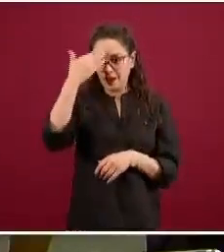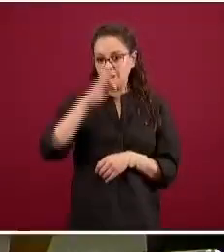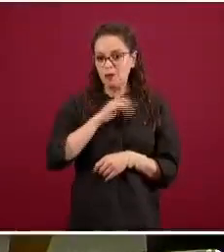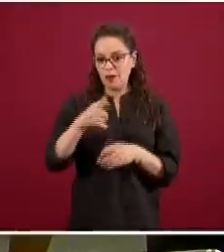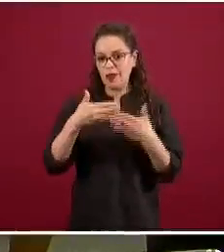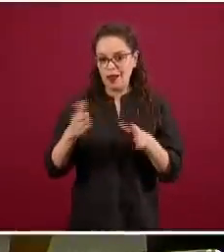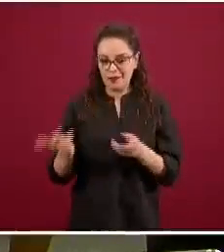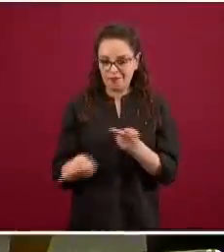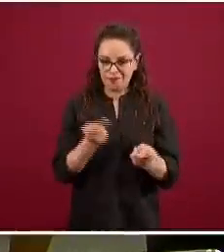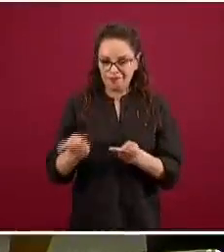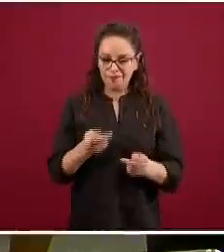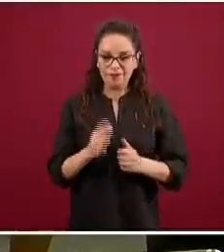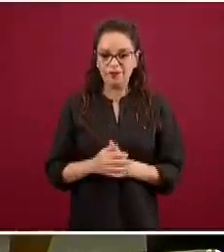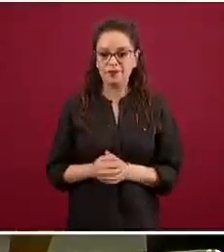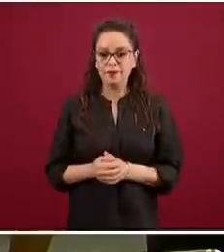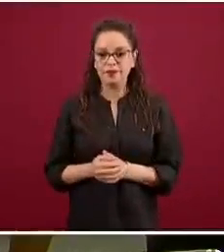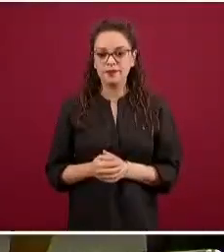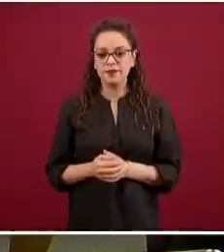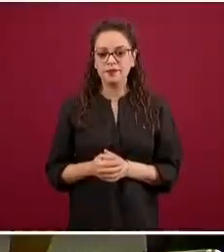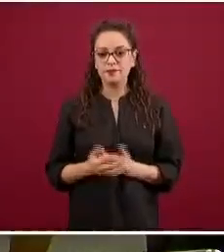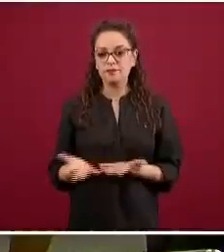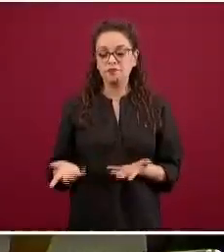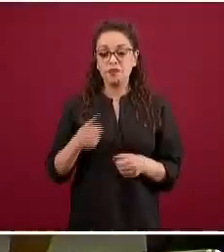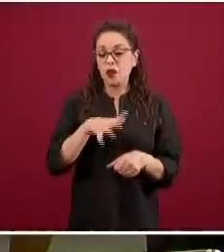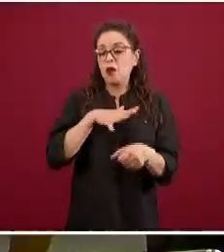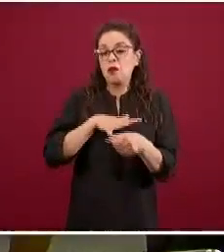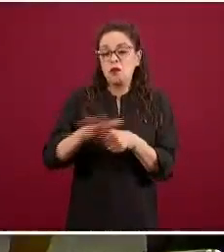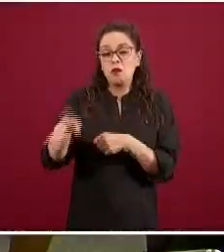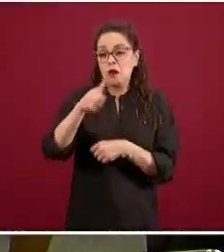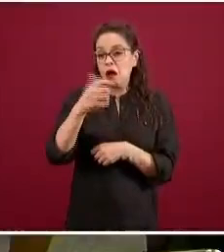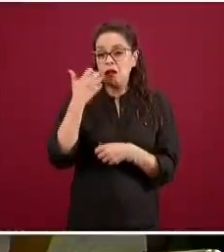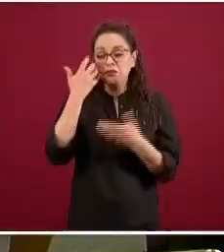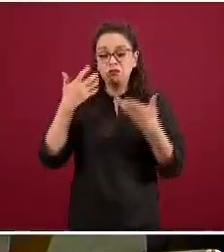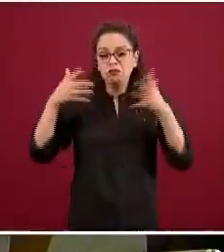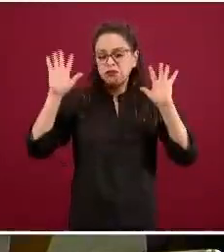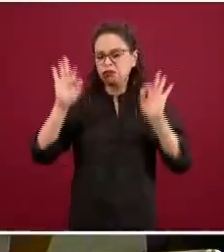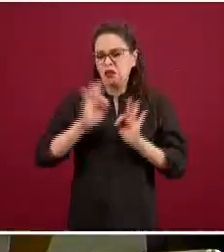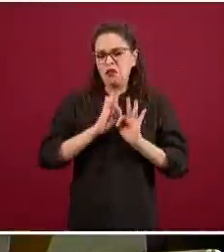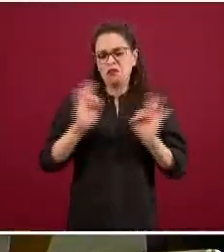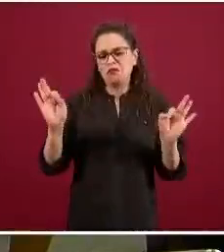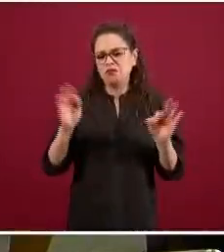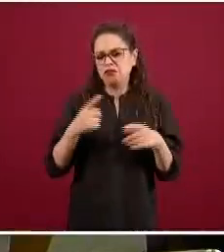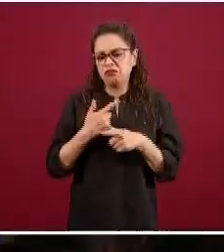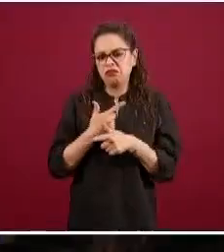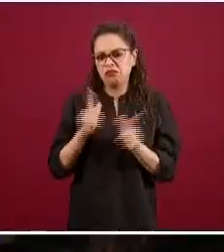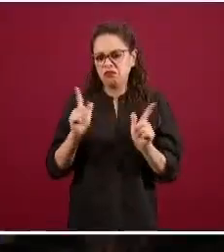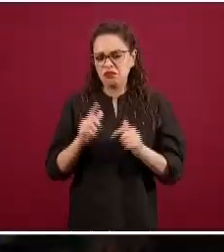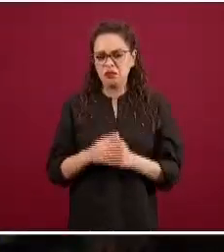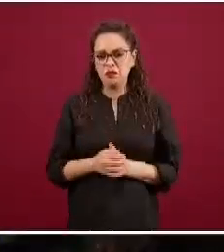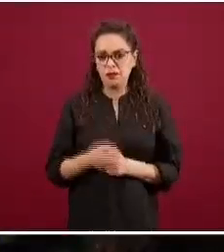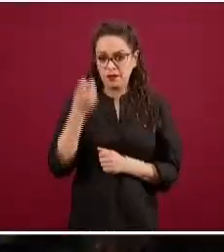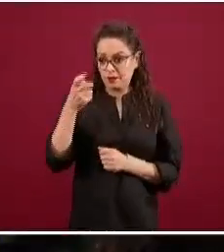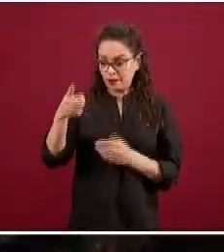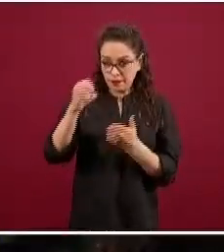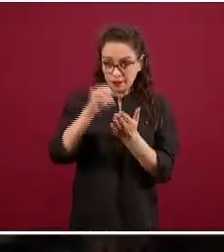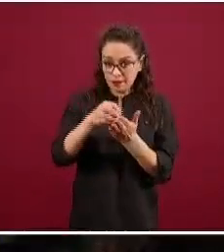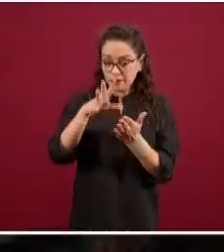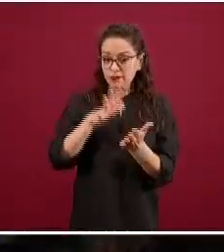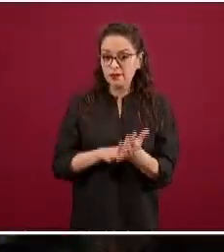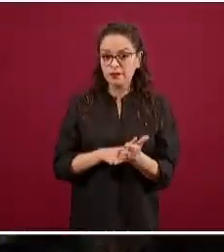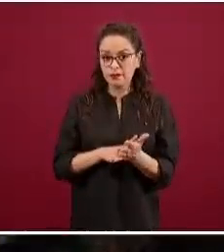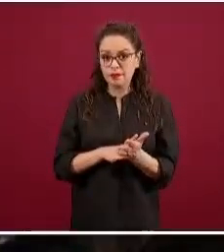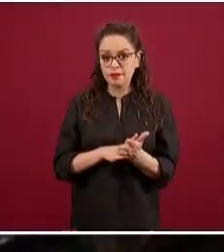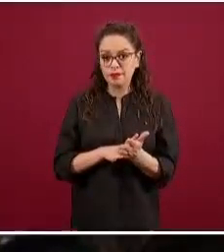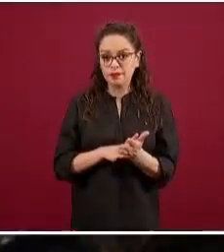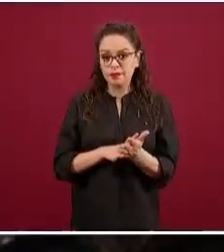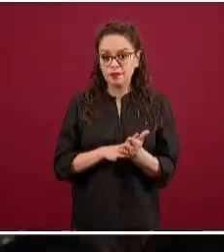la Por cualquier causa, por determinar. Qué bueno que lo pregunta Blanca. Este es un registro que